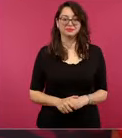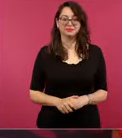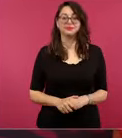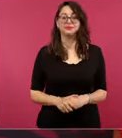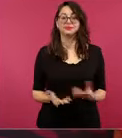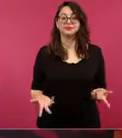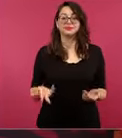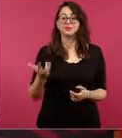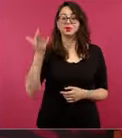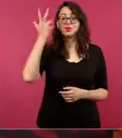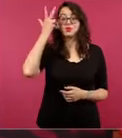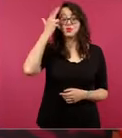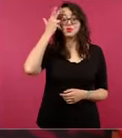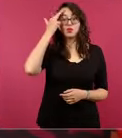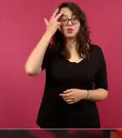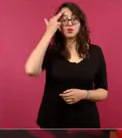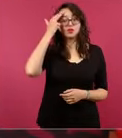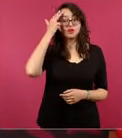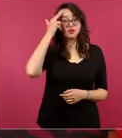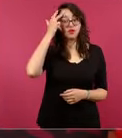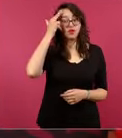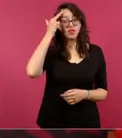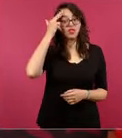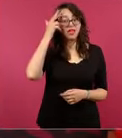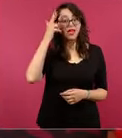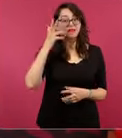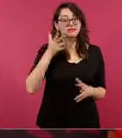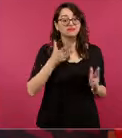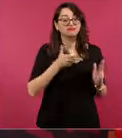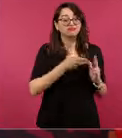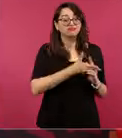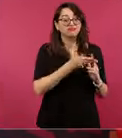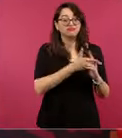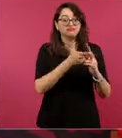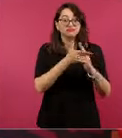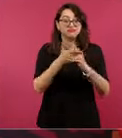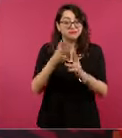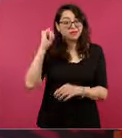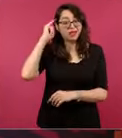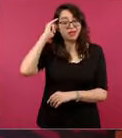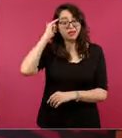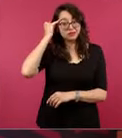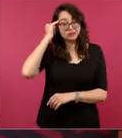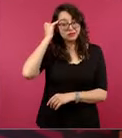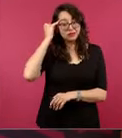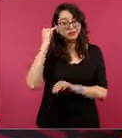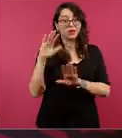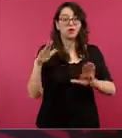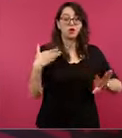ordenó las guerras contra los mayas y los yaquis.